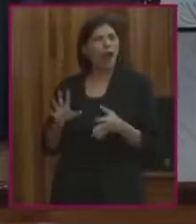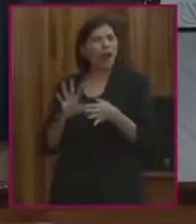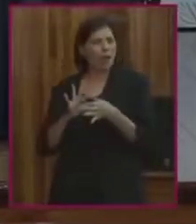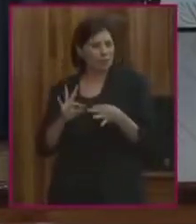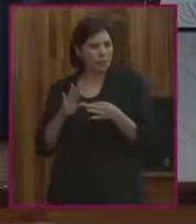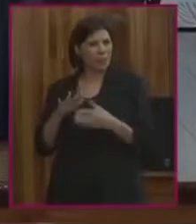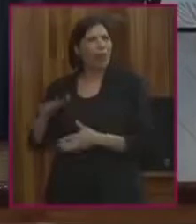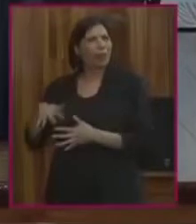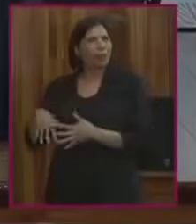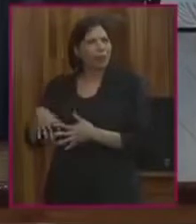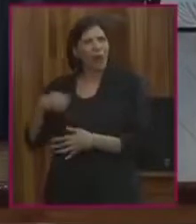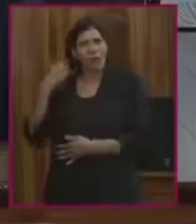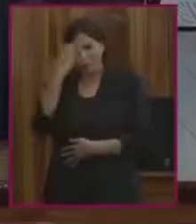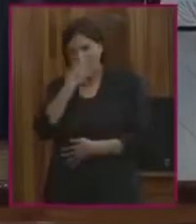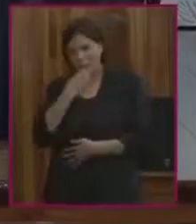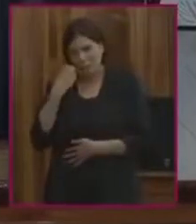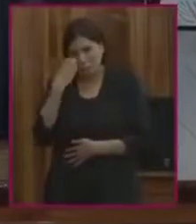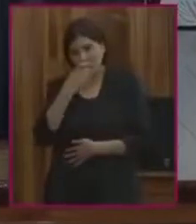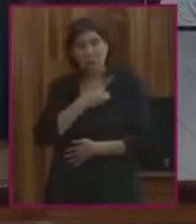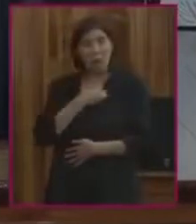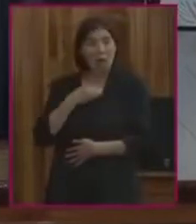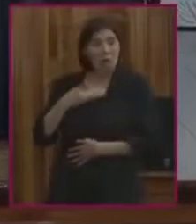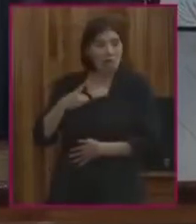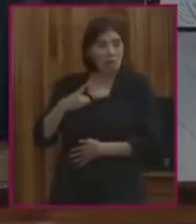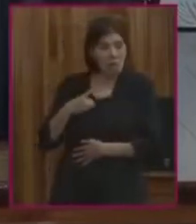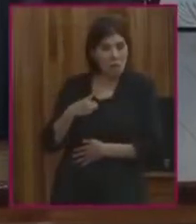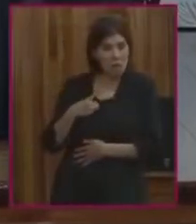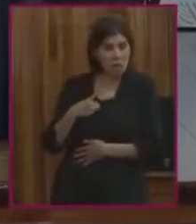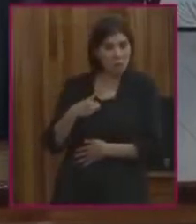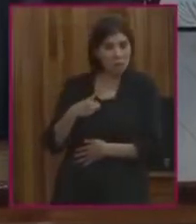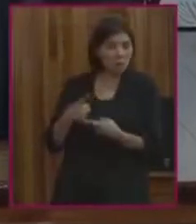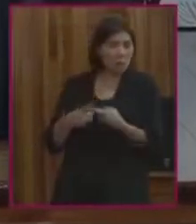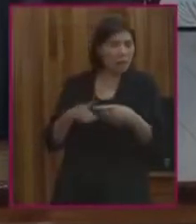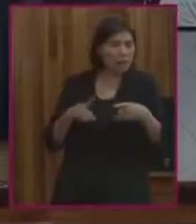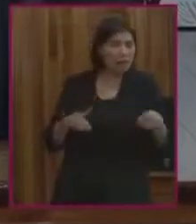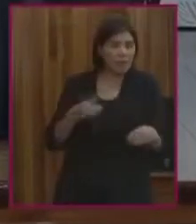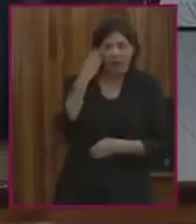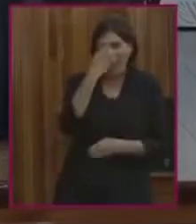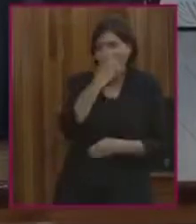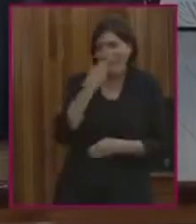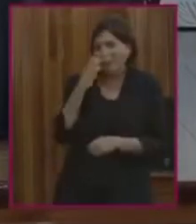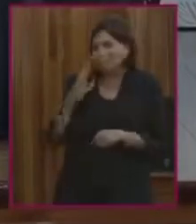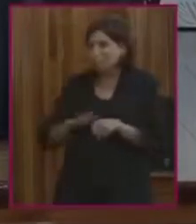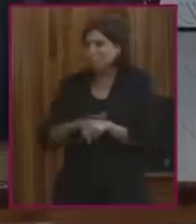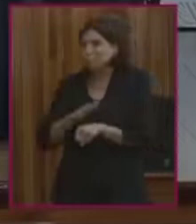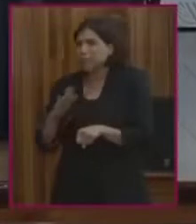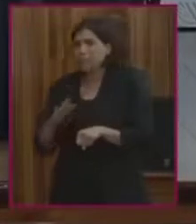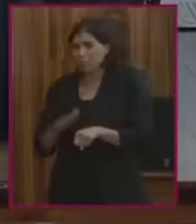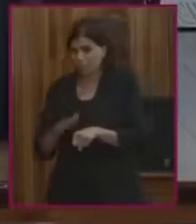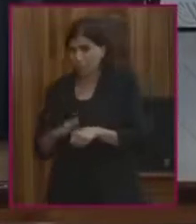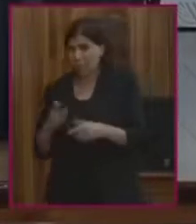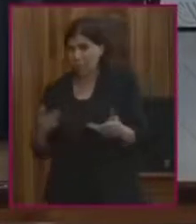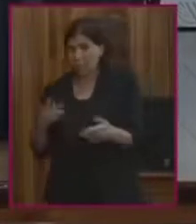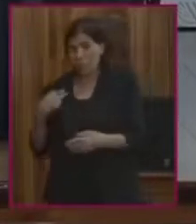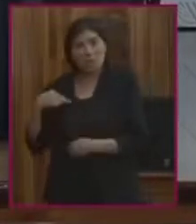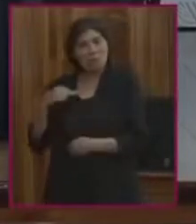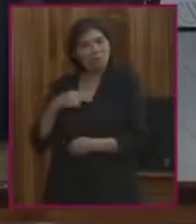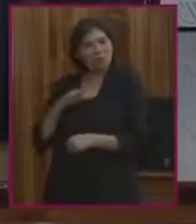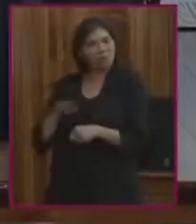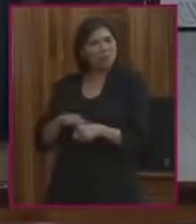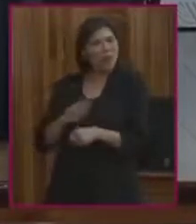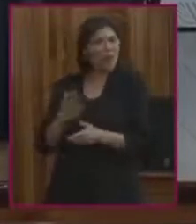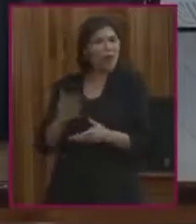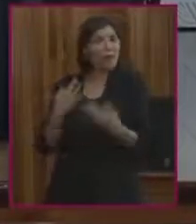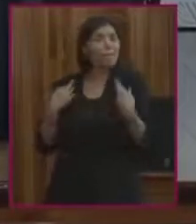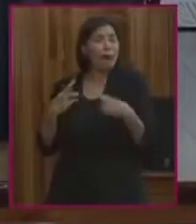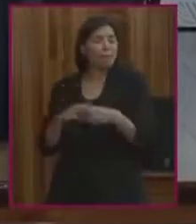decía de que hay que hacer una diferencia entre evaluar y la calificación, ¿no? Que caemos mucho en eso. Sí considero